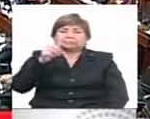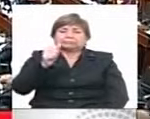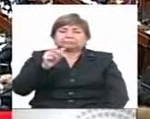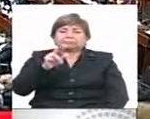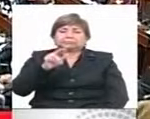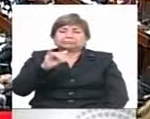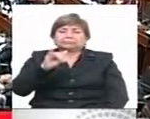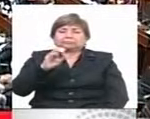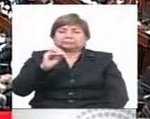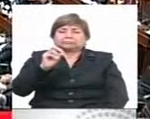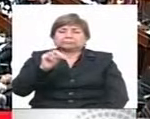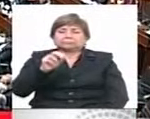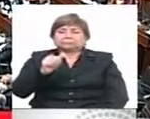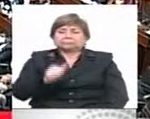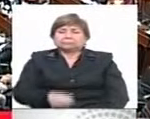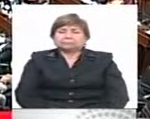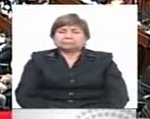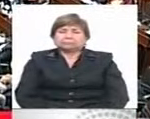2 minutos.